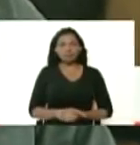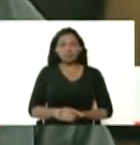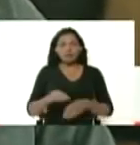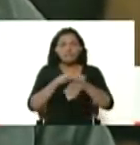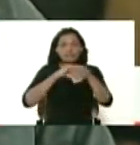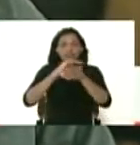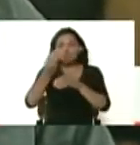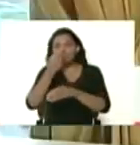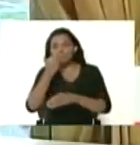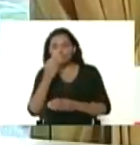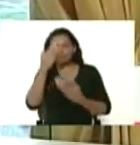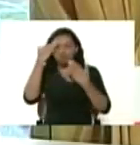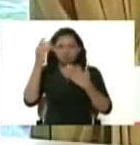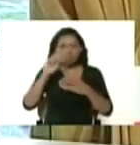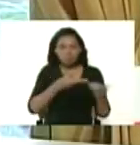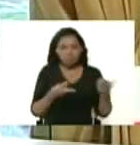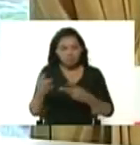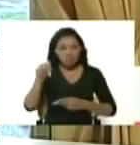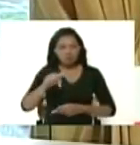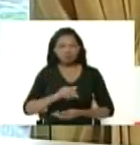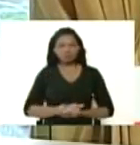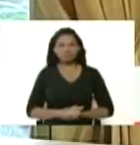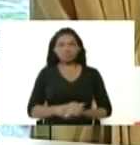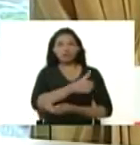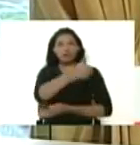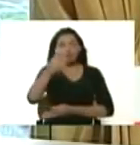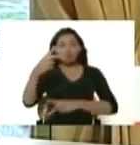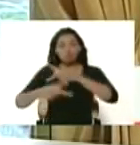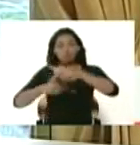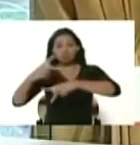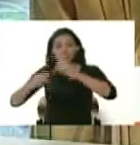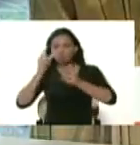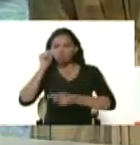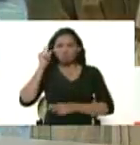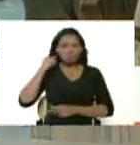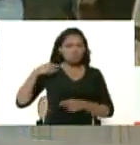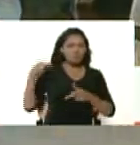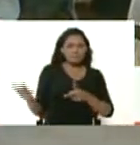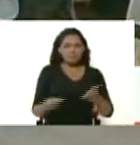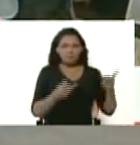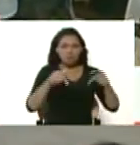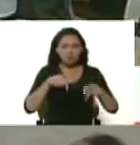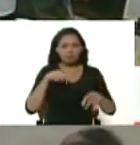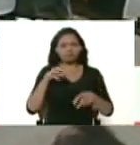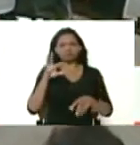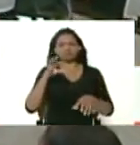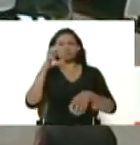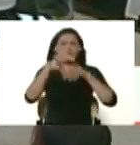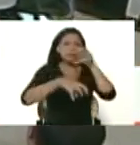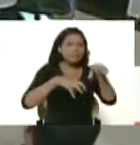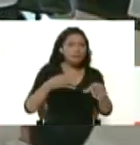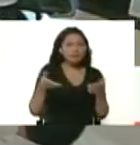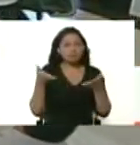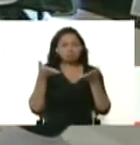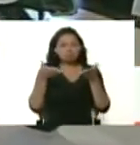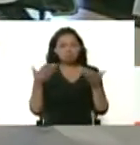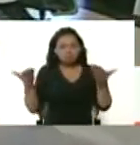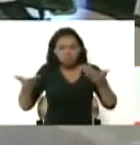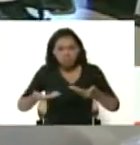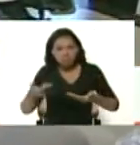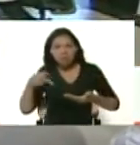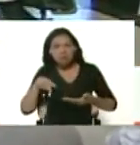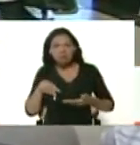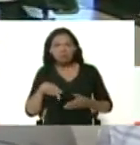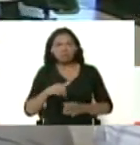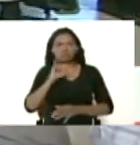Alimentación. Mi saludo y la bienvenida a todos los productores, ganaderos, ganaderas que están en el